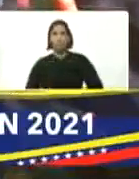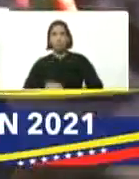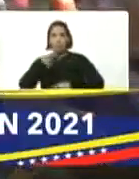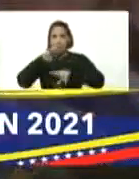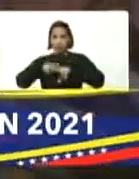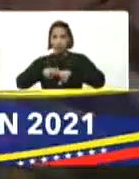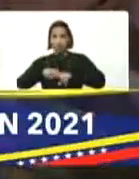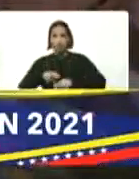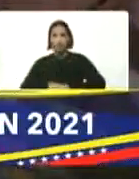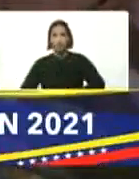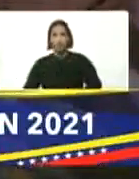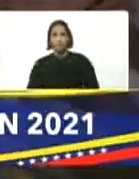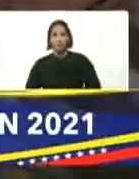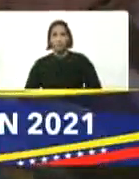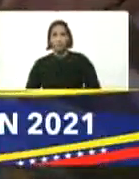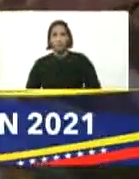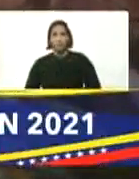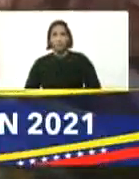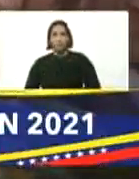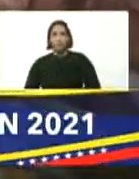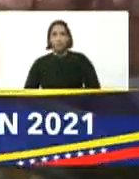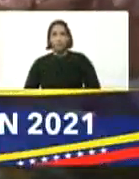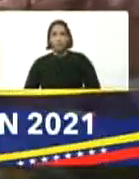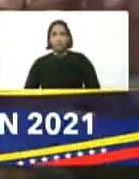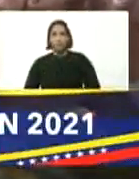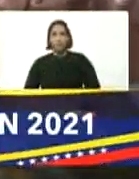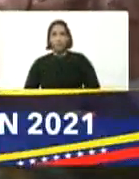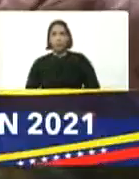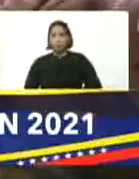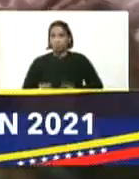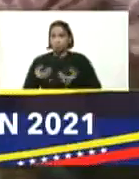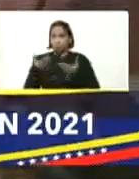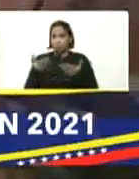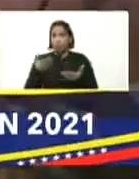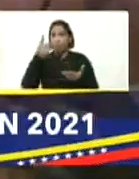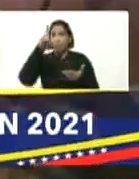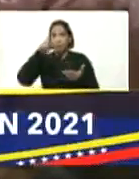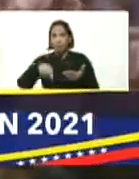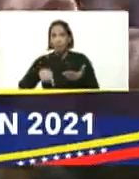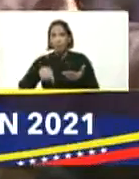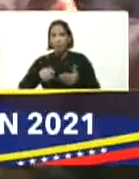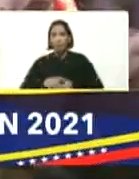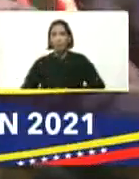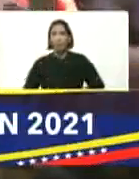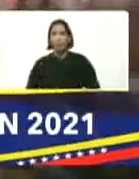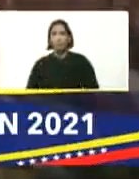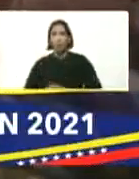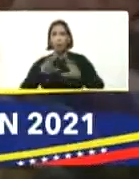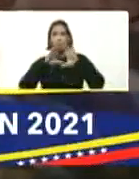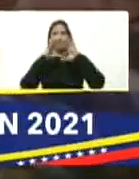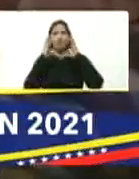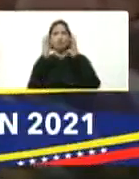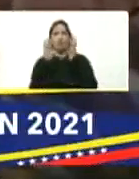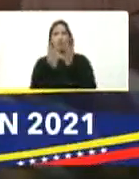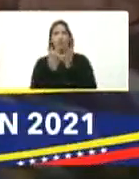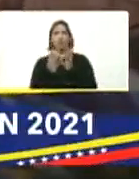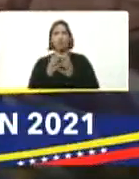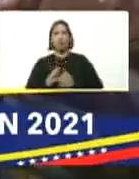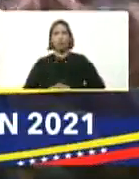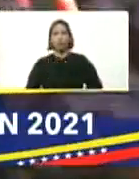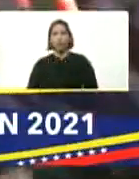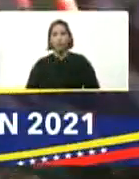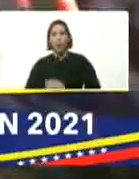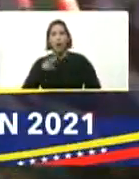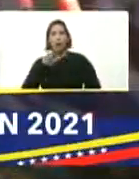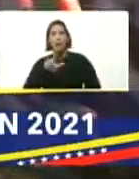que bueno, Vladimir. Presentó también El Mundo Arriba, El Mundo Abajo, etcétera, Vladimir